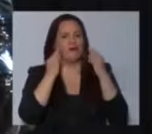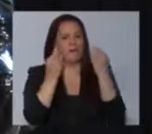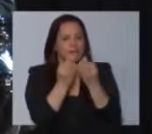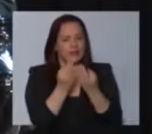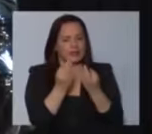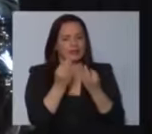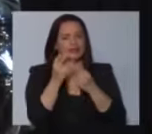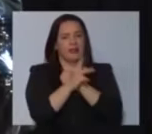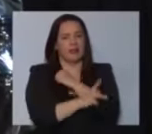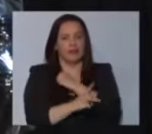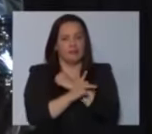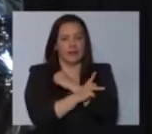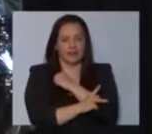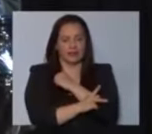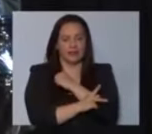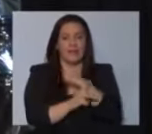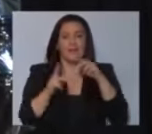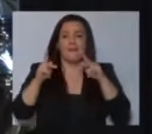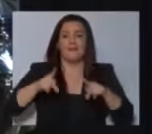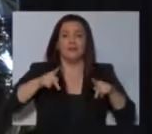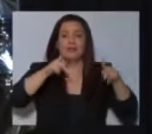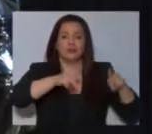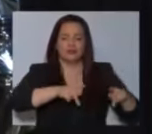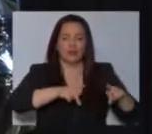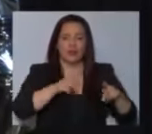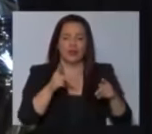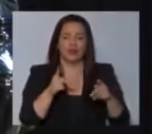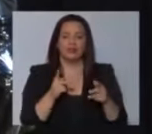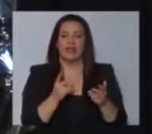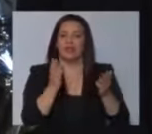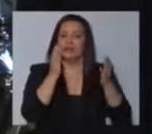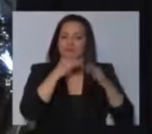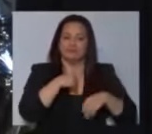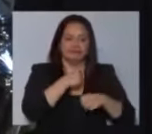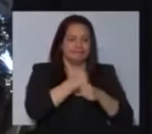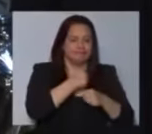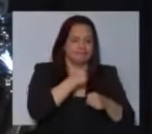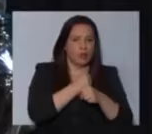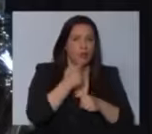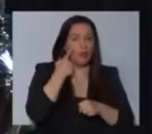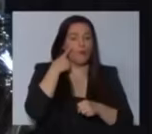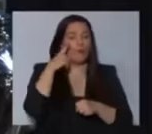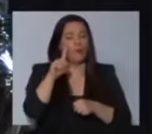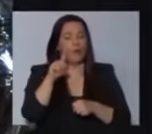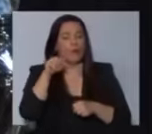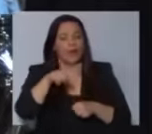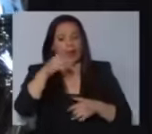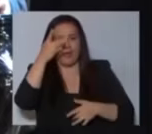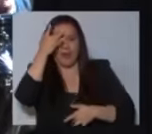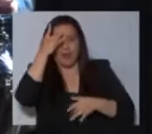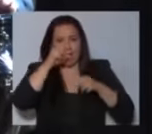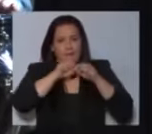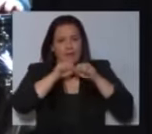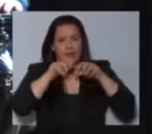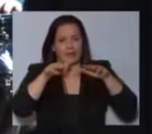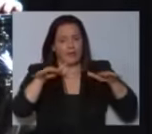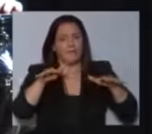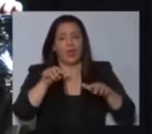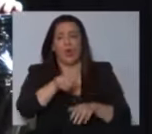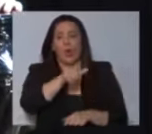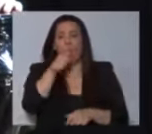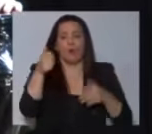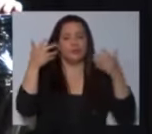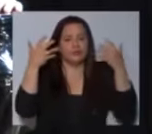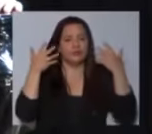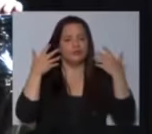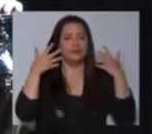país. Personas que quedaron sin trabajo producto de la pandemia y otros que ya lo habían